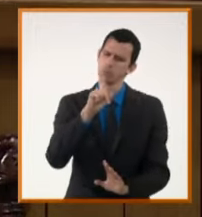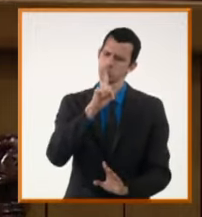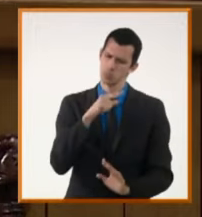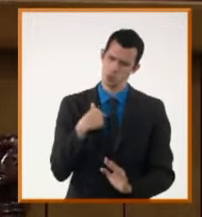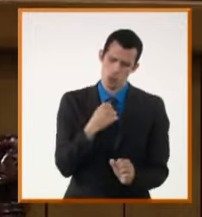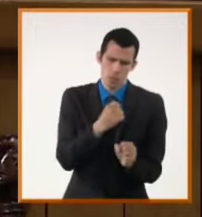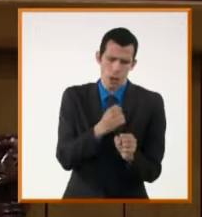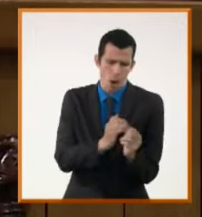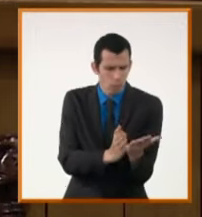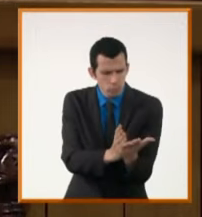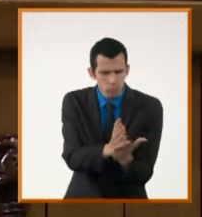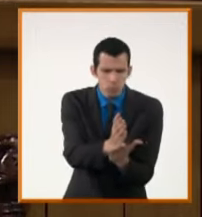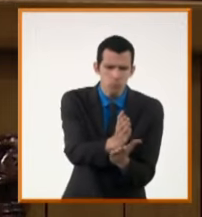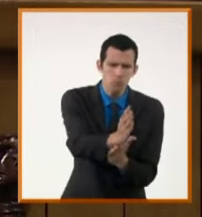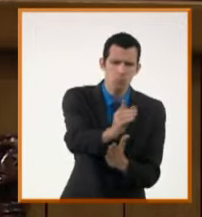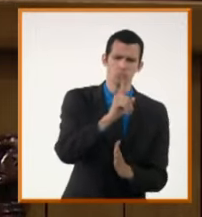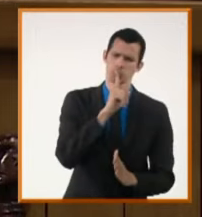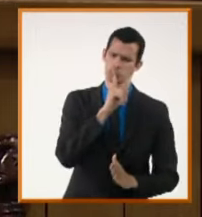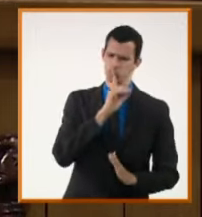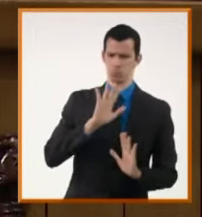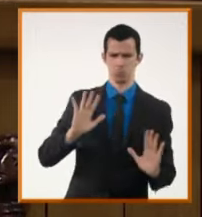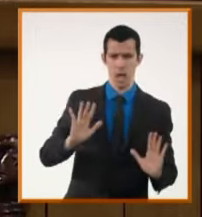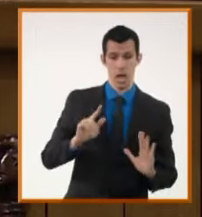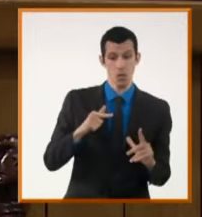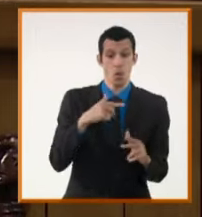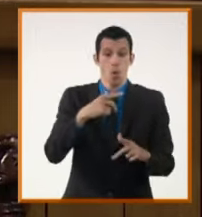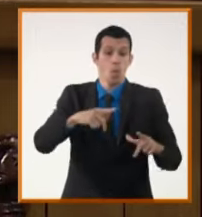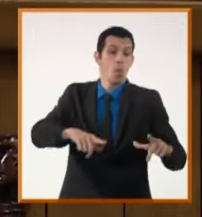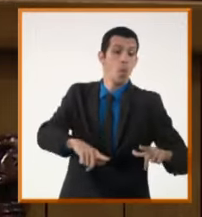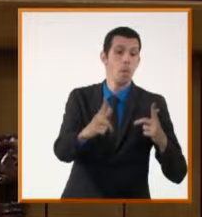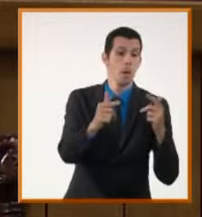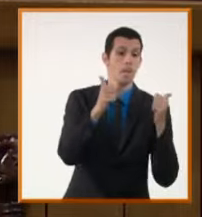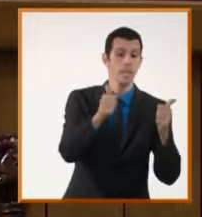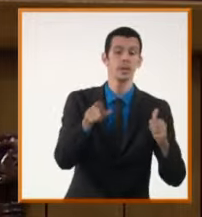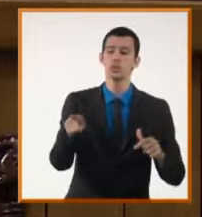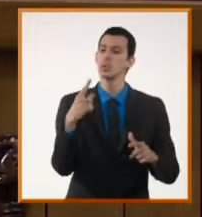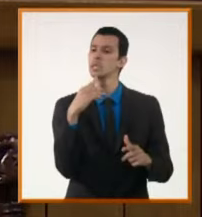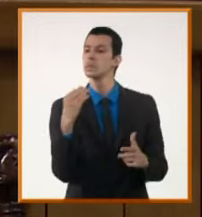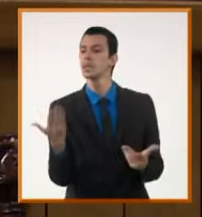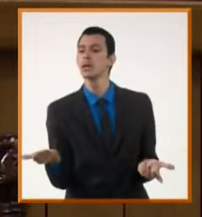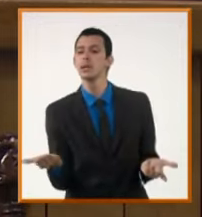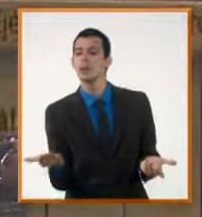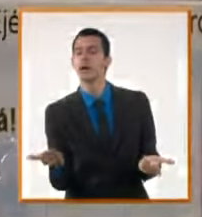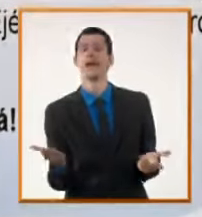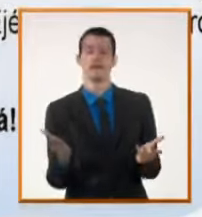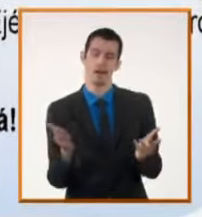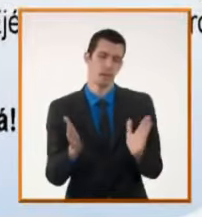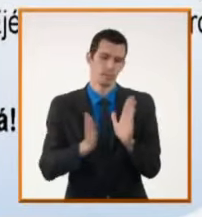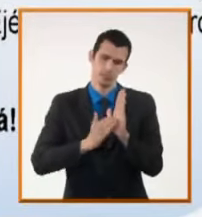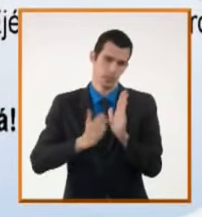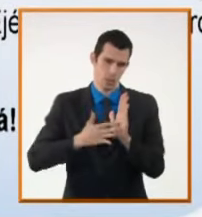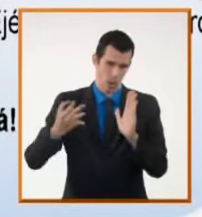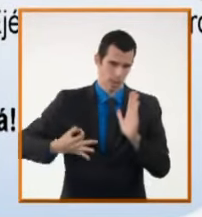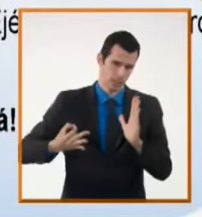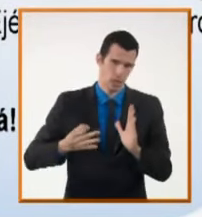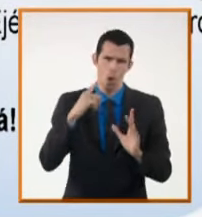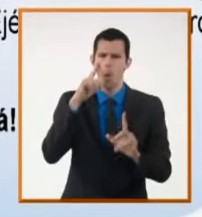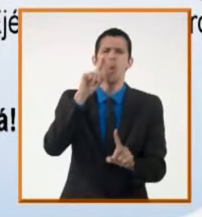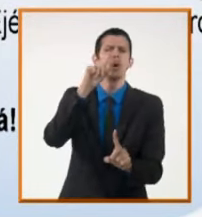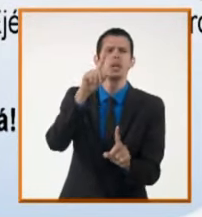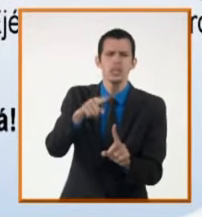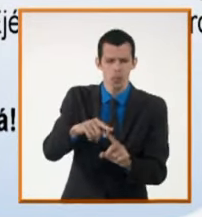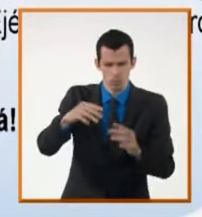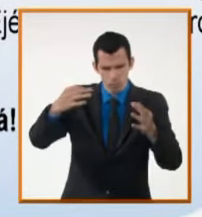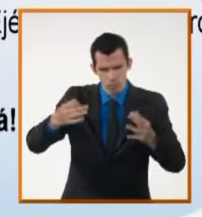correcto para ir transitando y salir de esta situación y mejorar la situación actual. Y nos